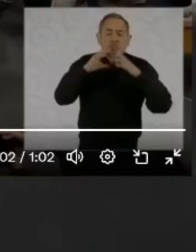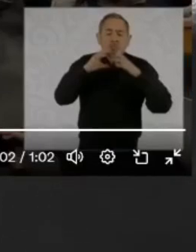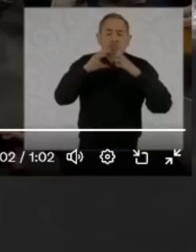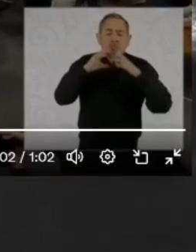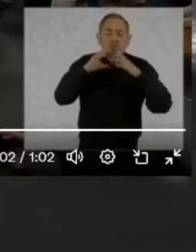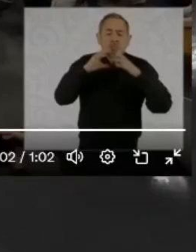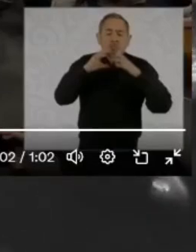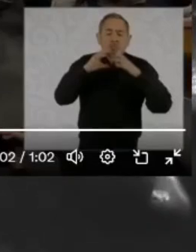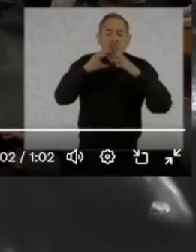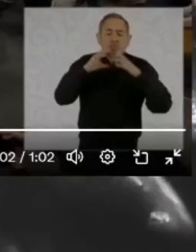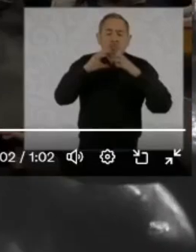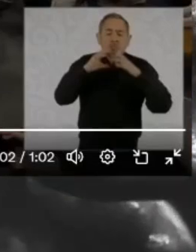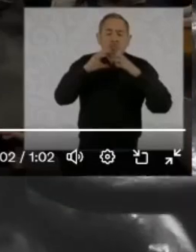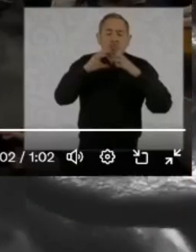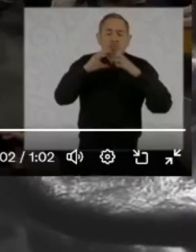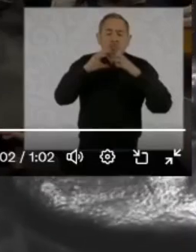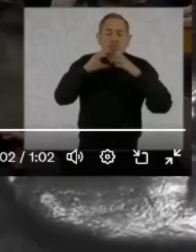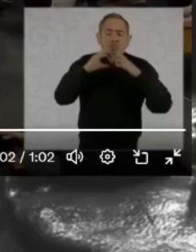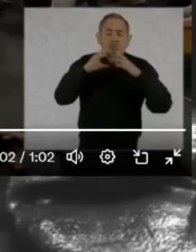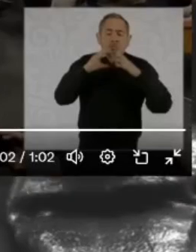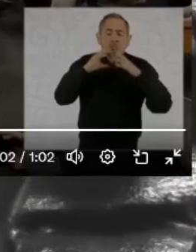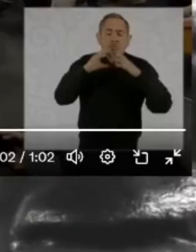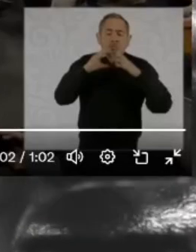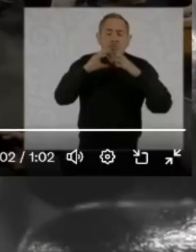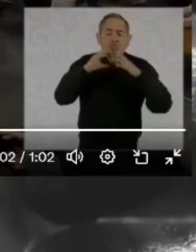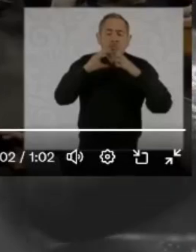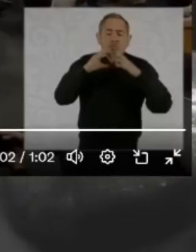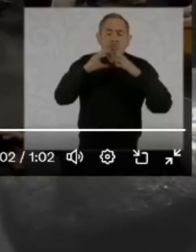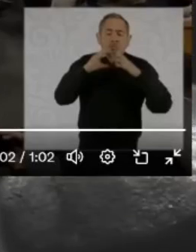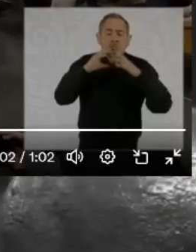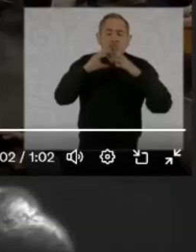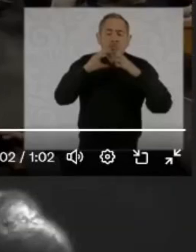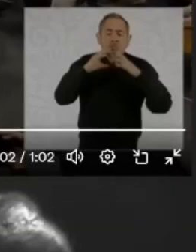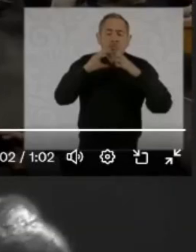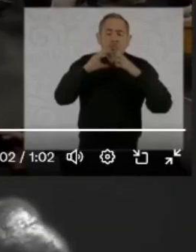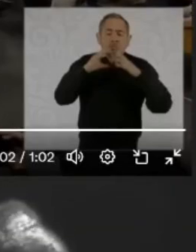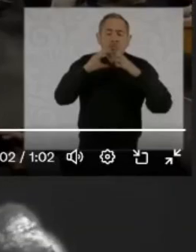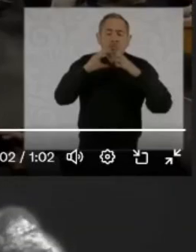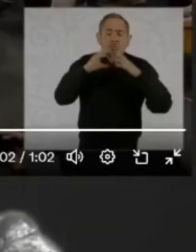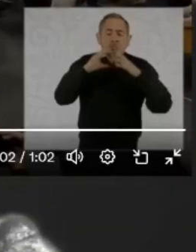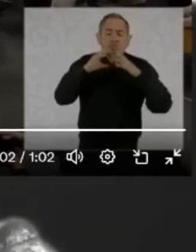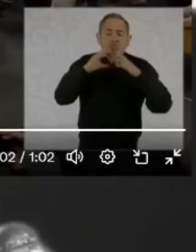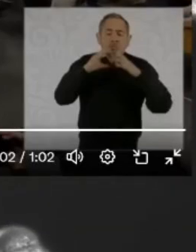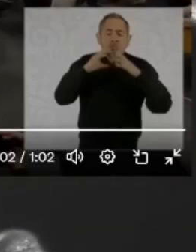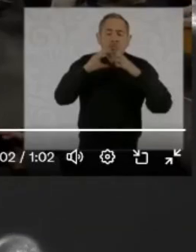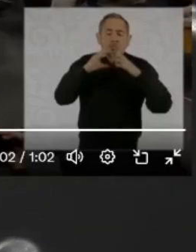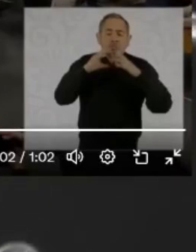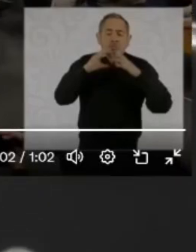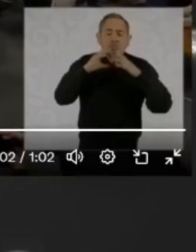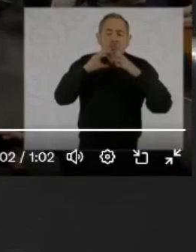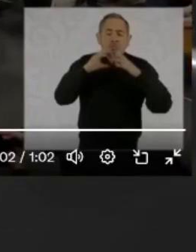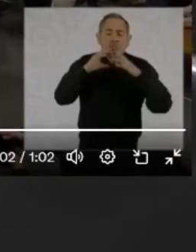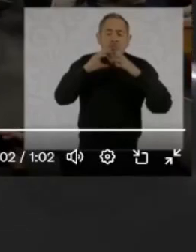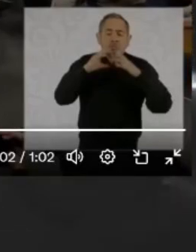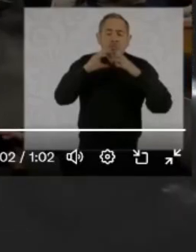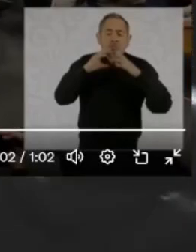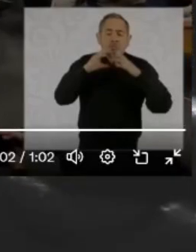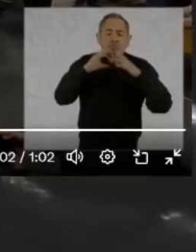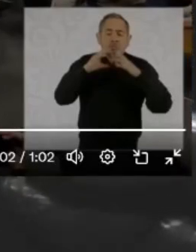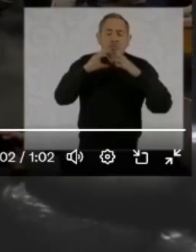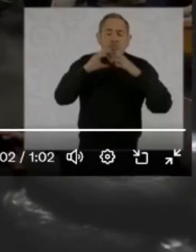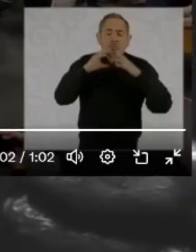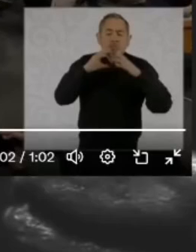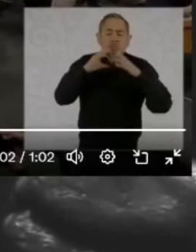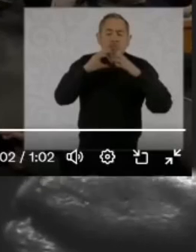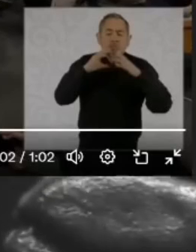ahí se conocía porque creo que todo eso era una hacienda, o era un par de haciendas que